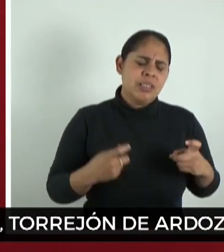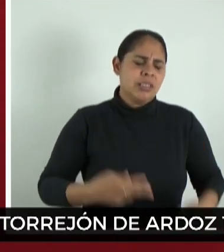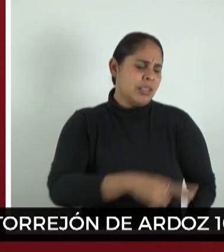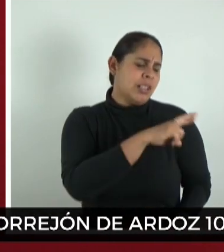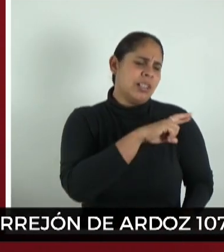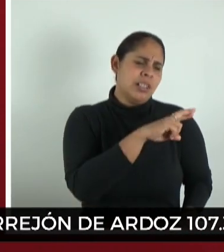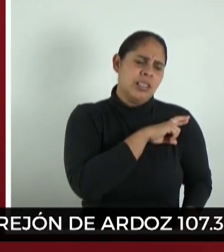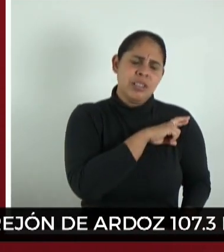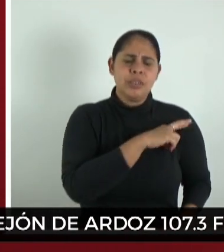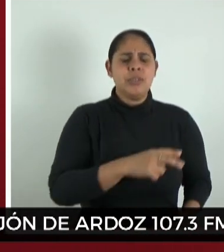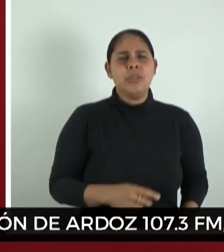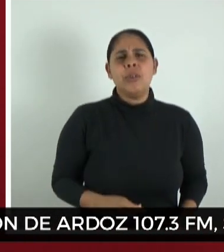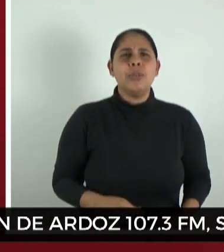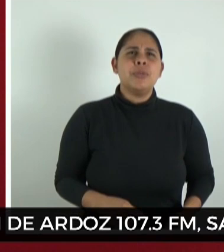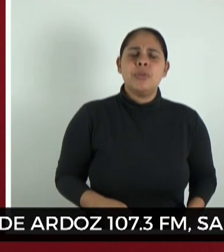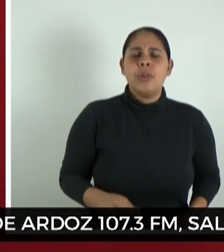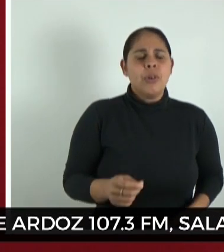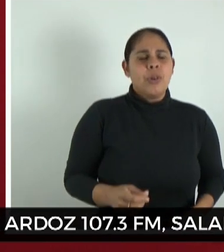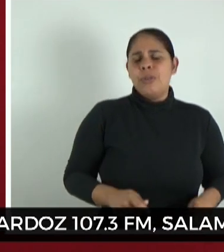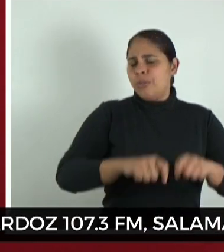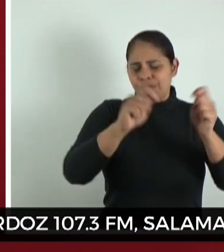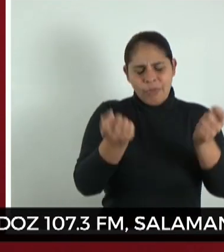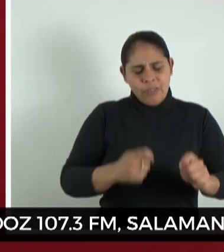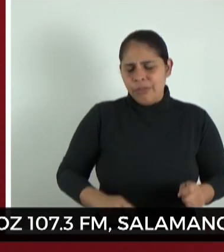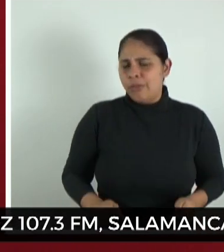Sea adventista, católico,